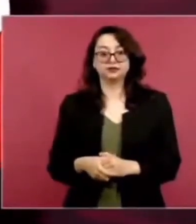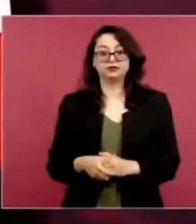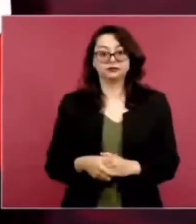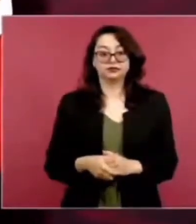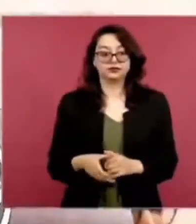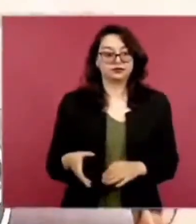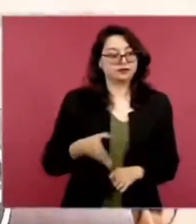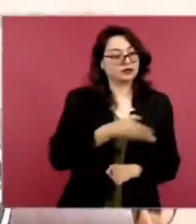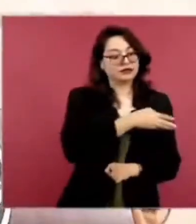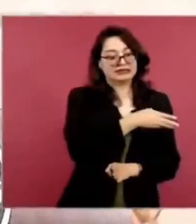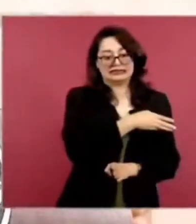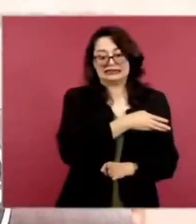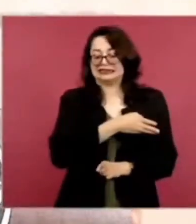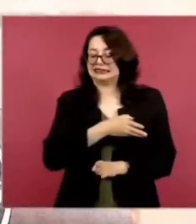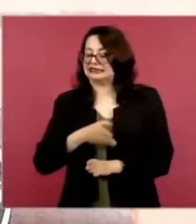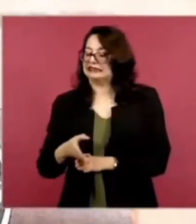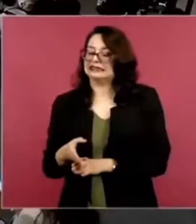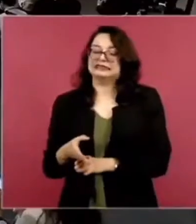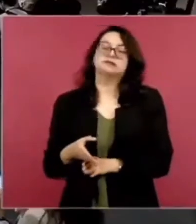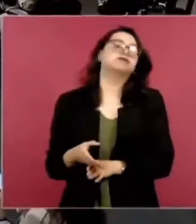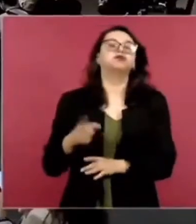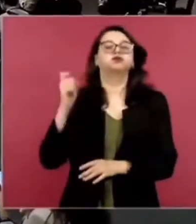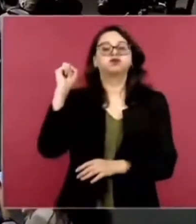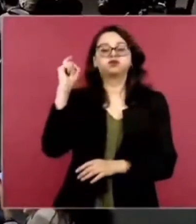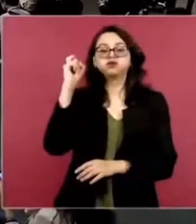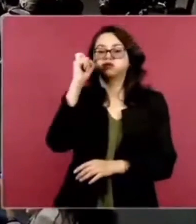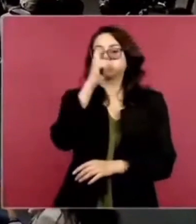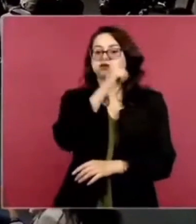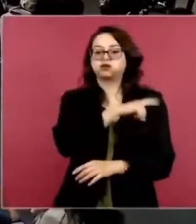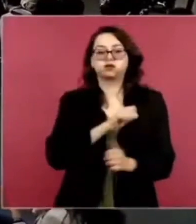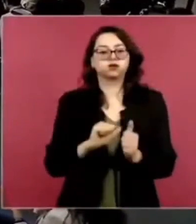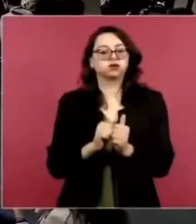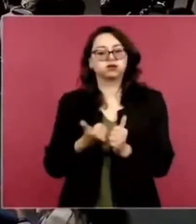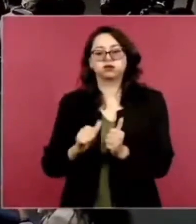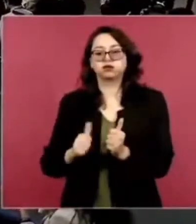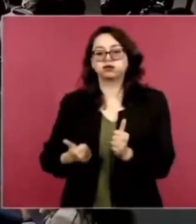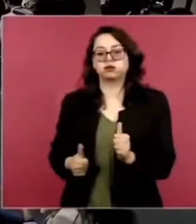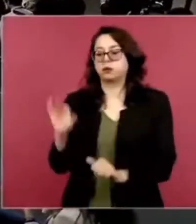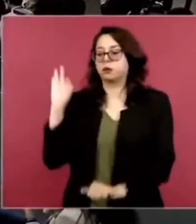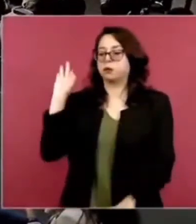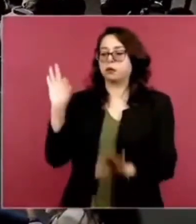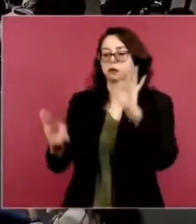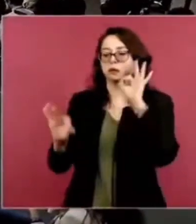Fue un verdadero retroceso. Entonces,